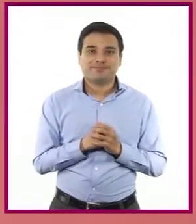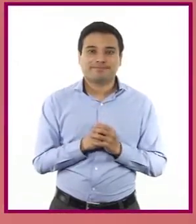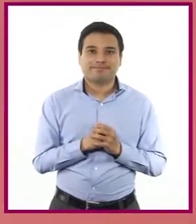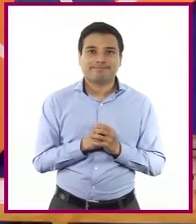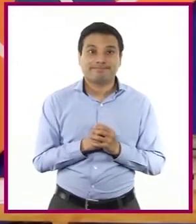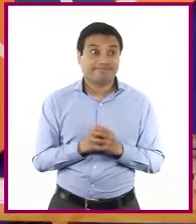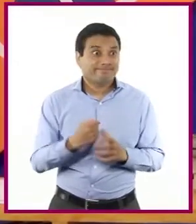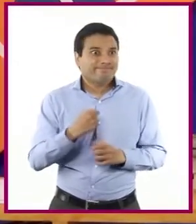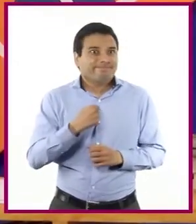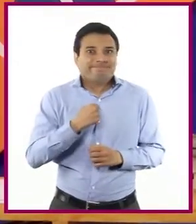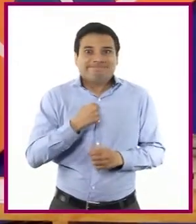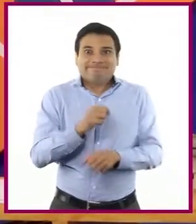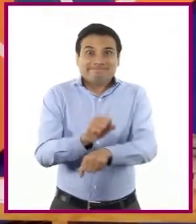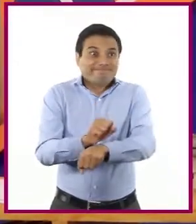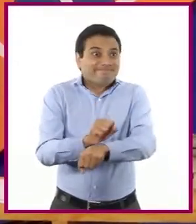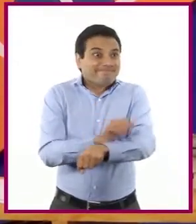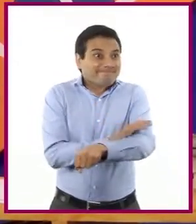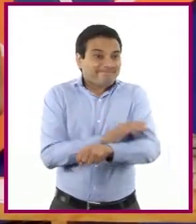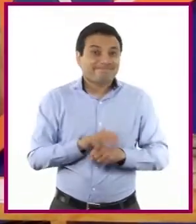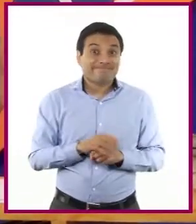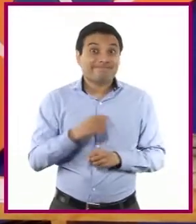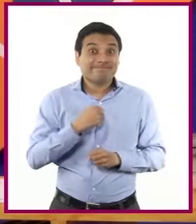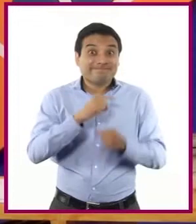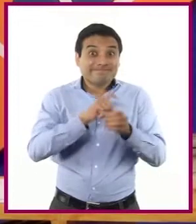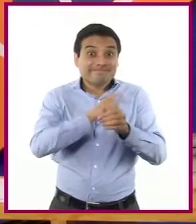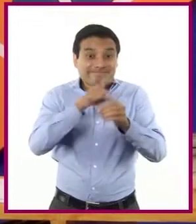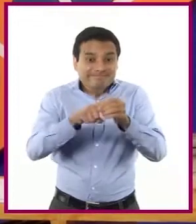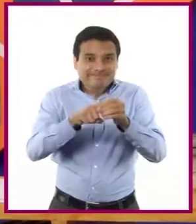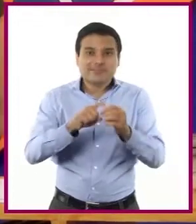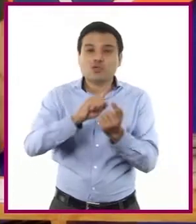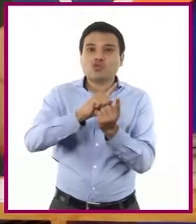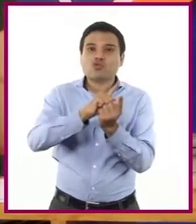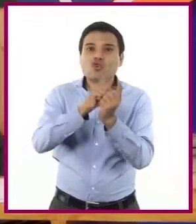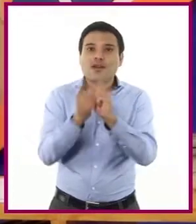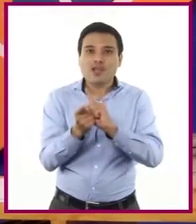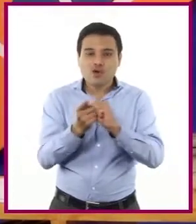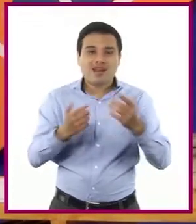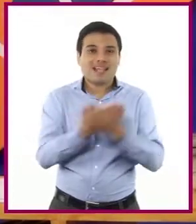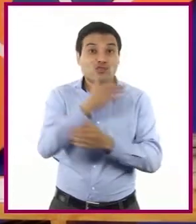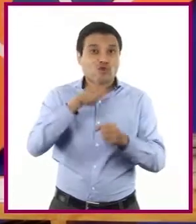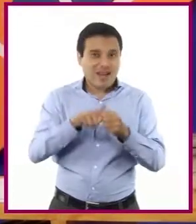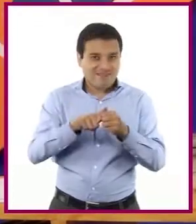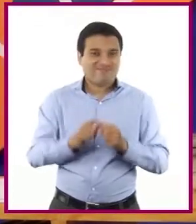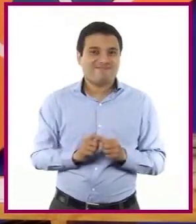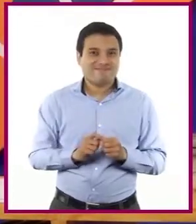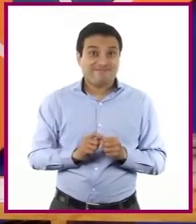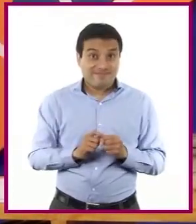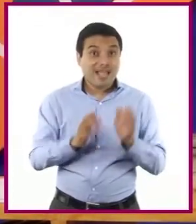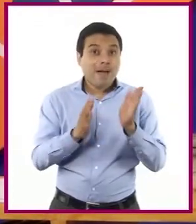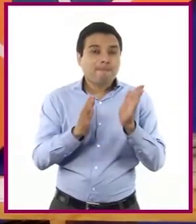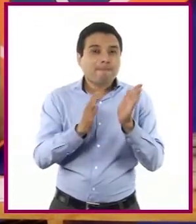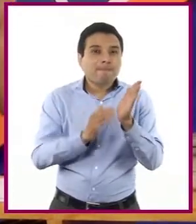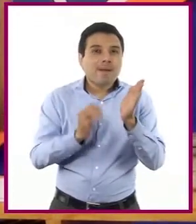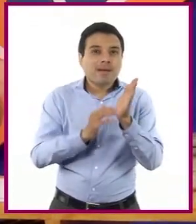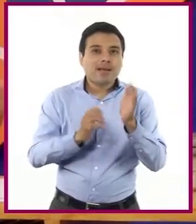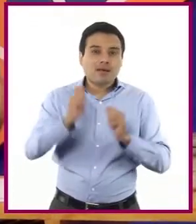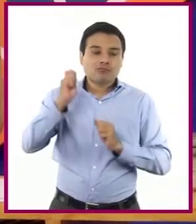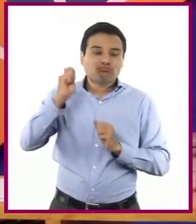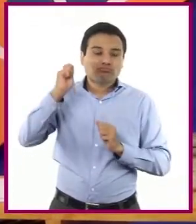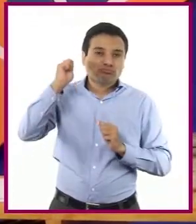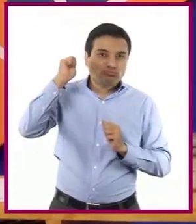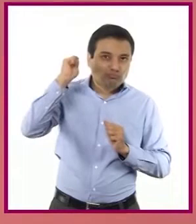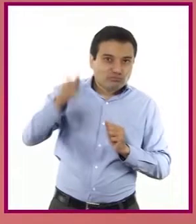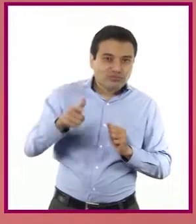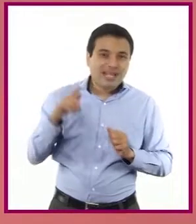estoy muy emocionado. Me inscribí al Torneo Nacional Amelia Earhart de aviones de papel lanzados desde las